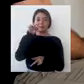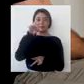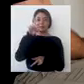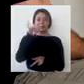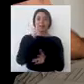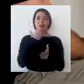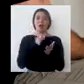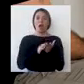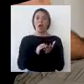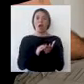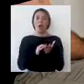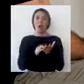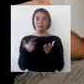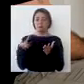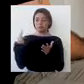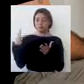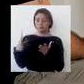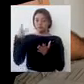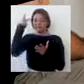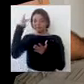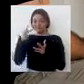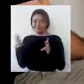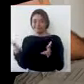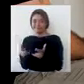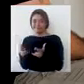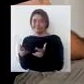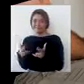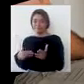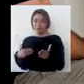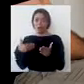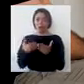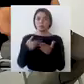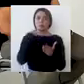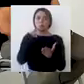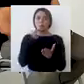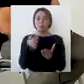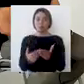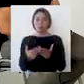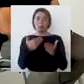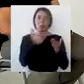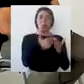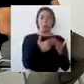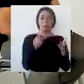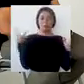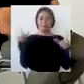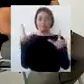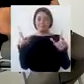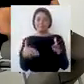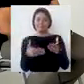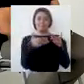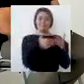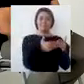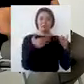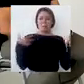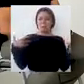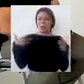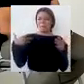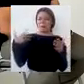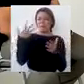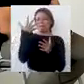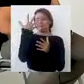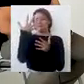novela, continúa en un juego de rol, abarca un cómic y luego una serie de televisión, ¿sí? Entonces son múltiples maneras de